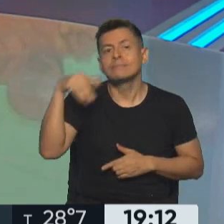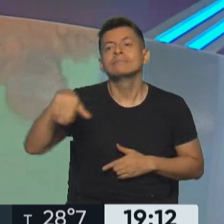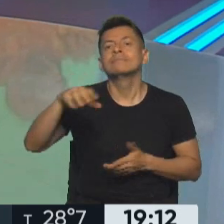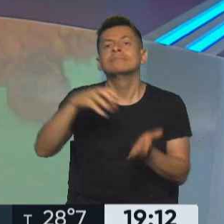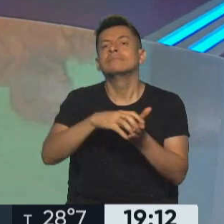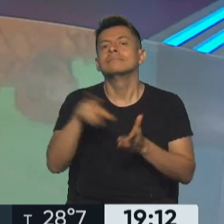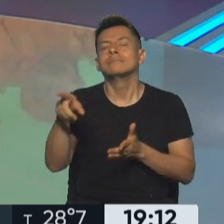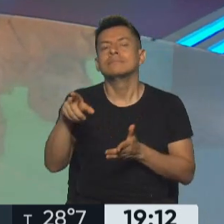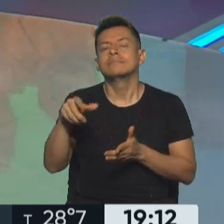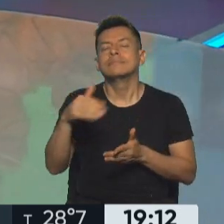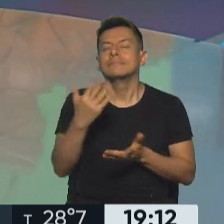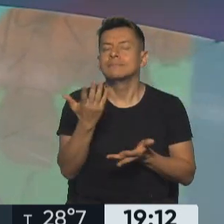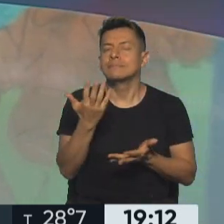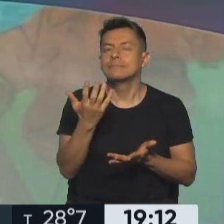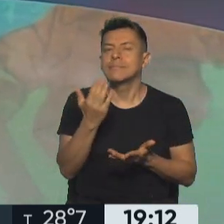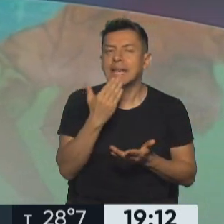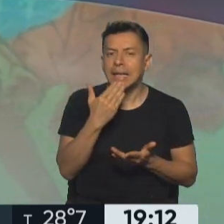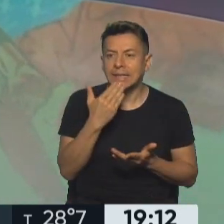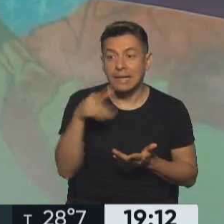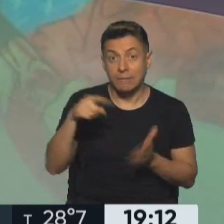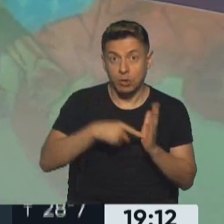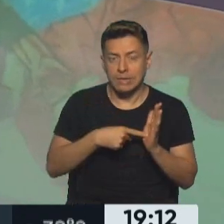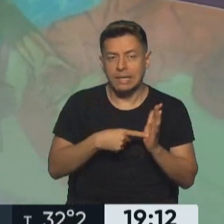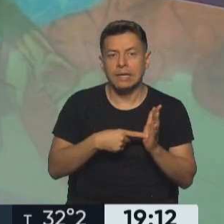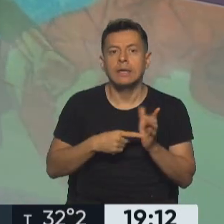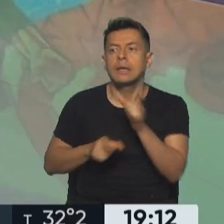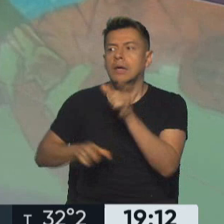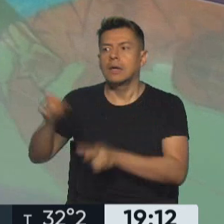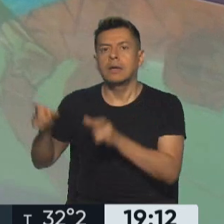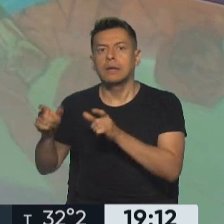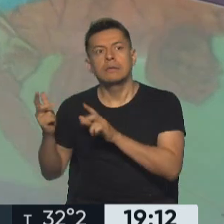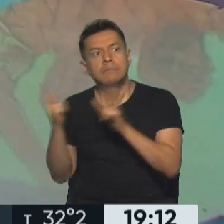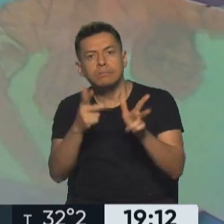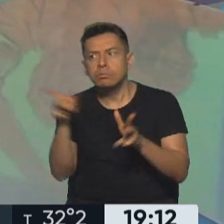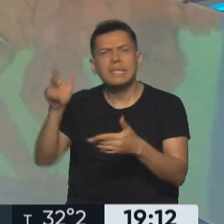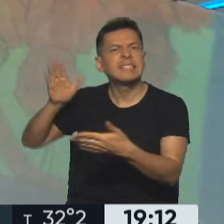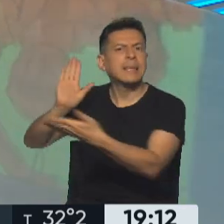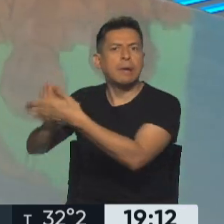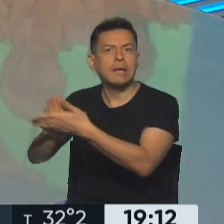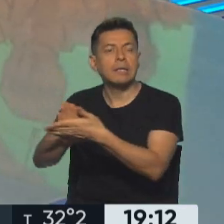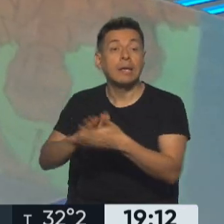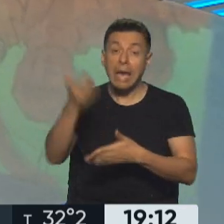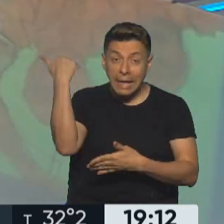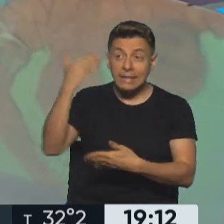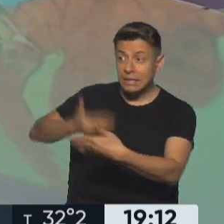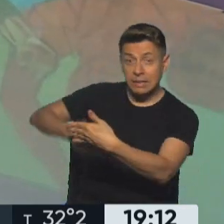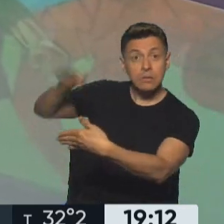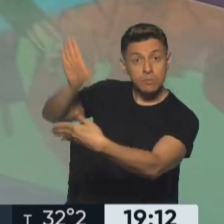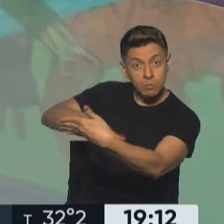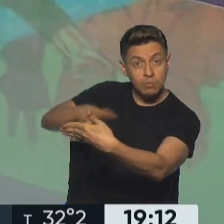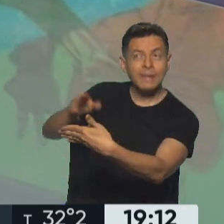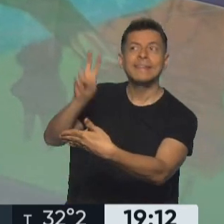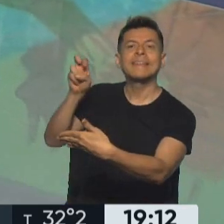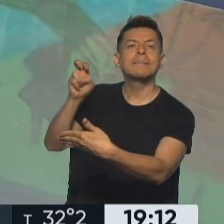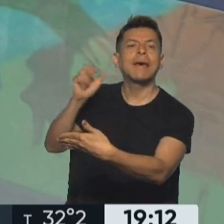aquí en la ciudad de buenos seres los vecinos están denunciando de que lo taparon donde había mural ya